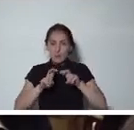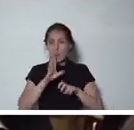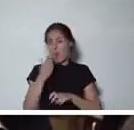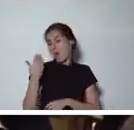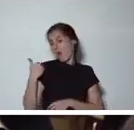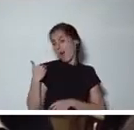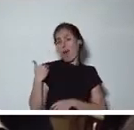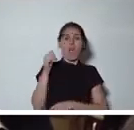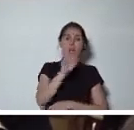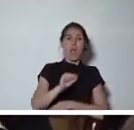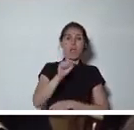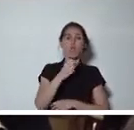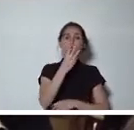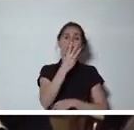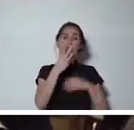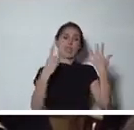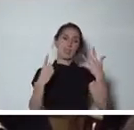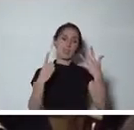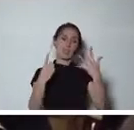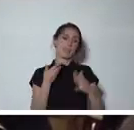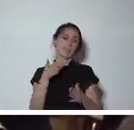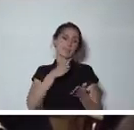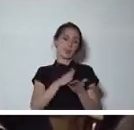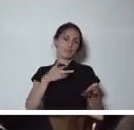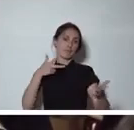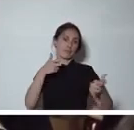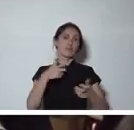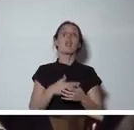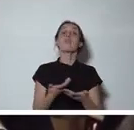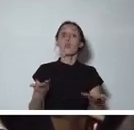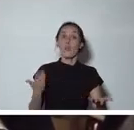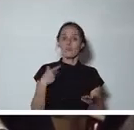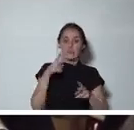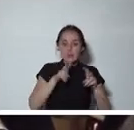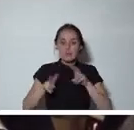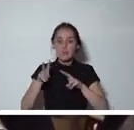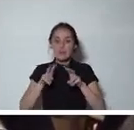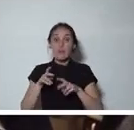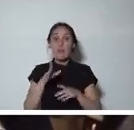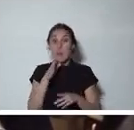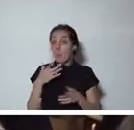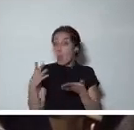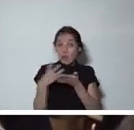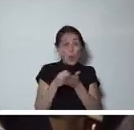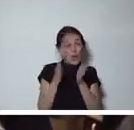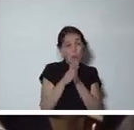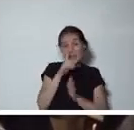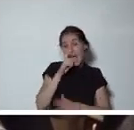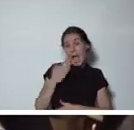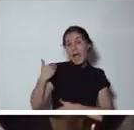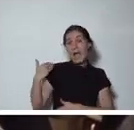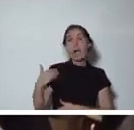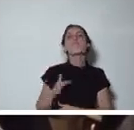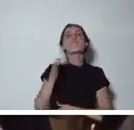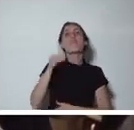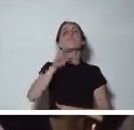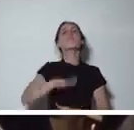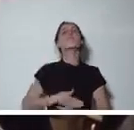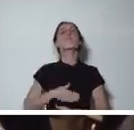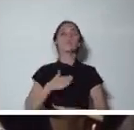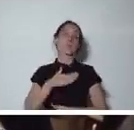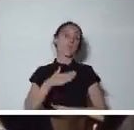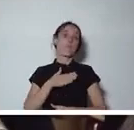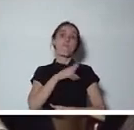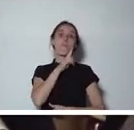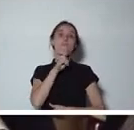36 No pues por María Domínguez por Federica munsey por Clara campoamor pero sobre todo por nuestras madres y nuestras abuelas que nos